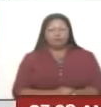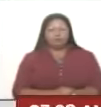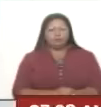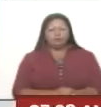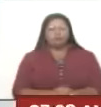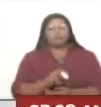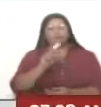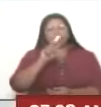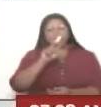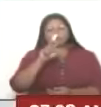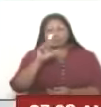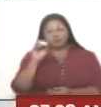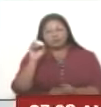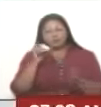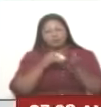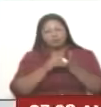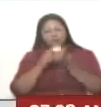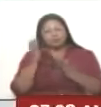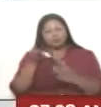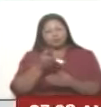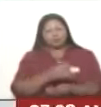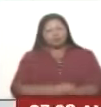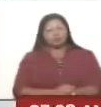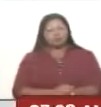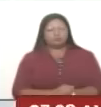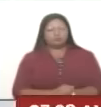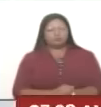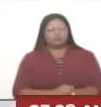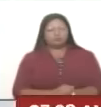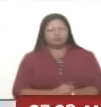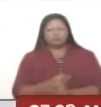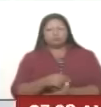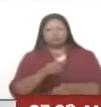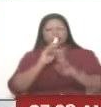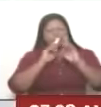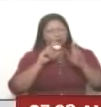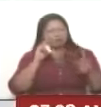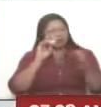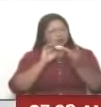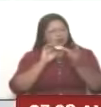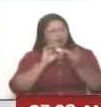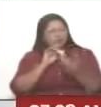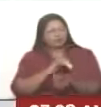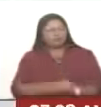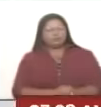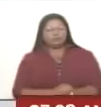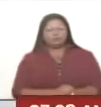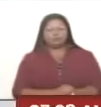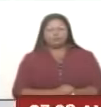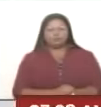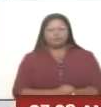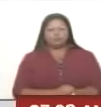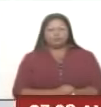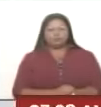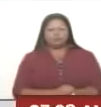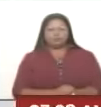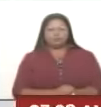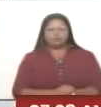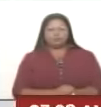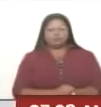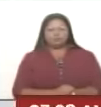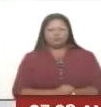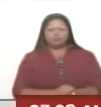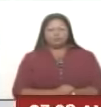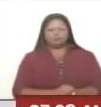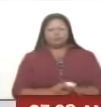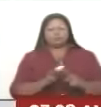230.000%. Eso como un resultado directo, una consecuencia directa de